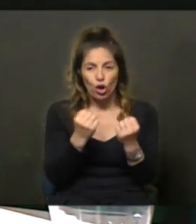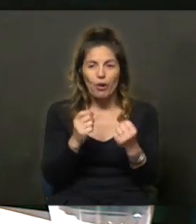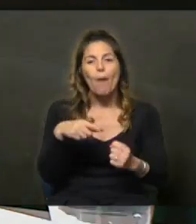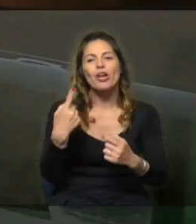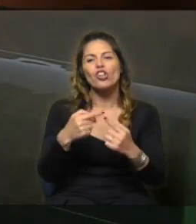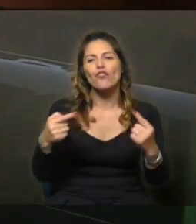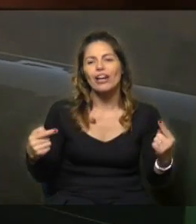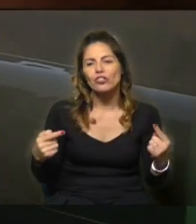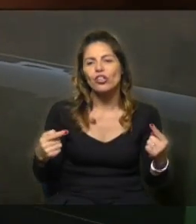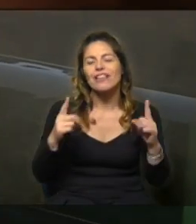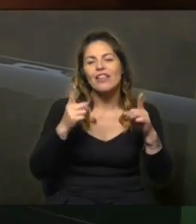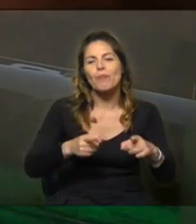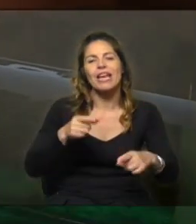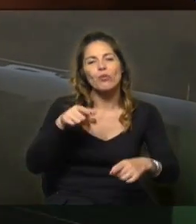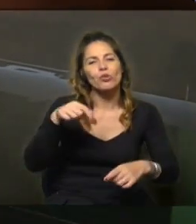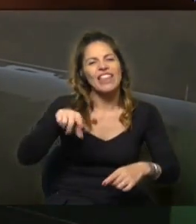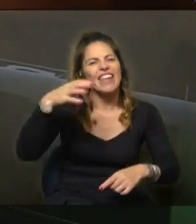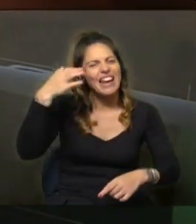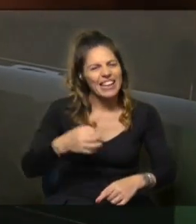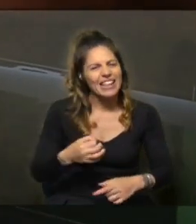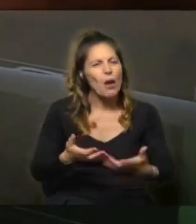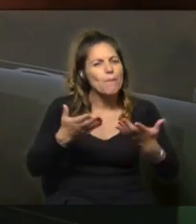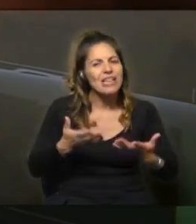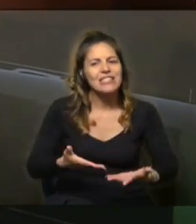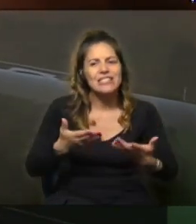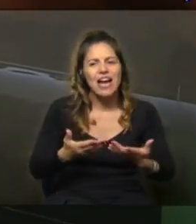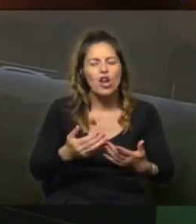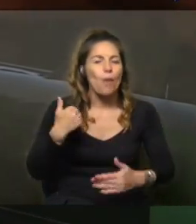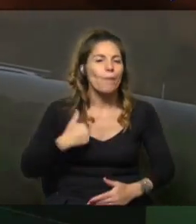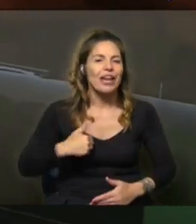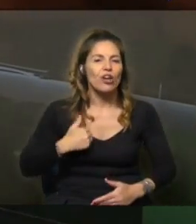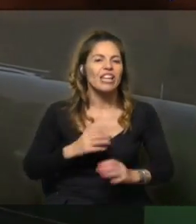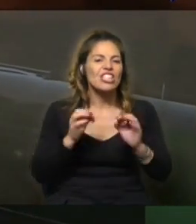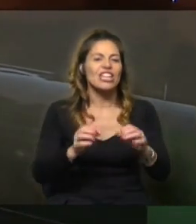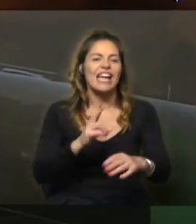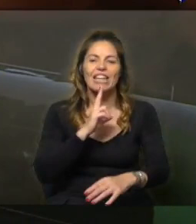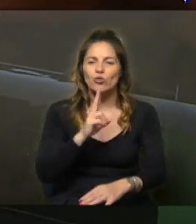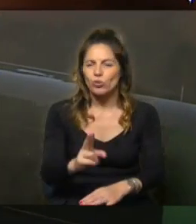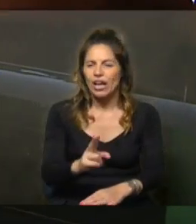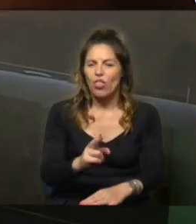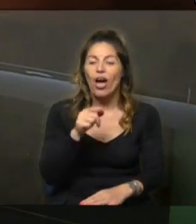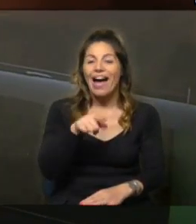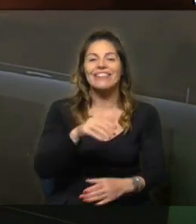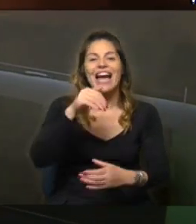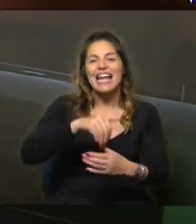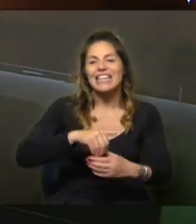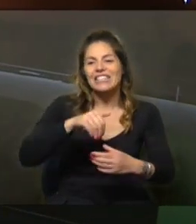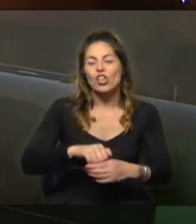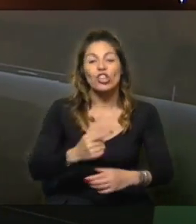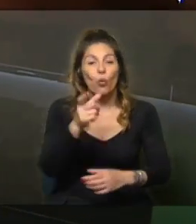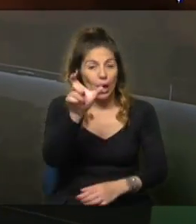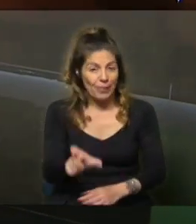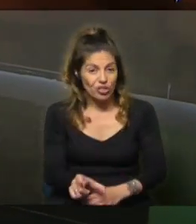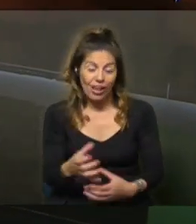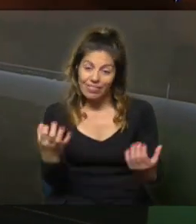factores también eh consideran ustedes que pesaron para que Argentina llegue a este resultado Y a esta elección de una persona